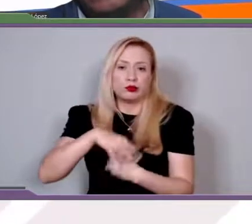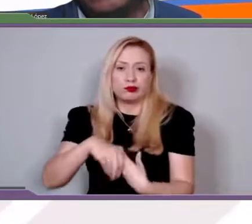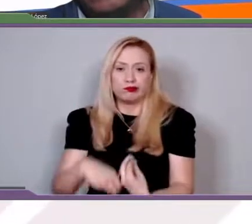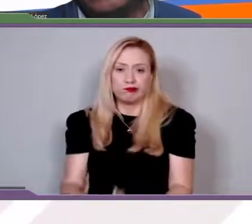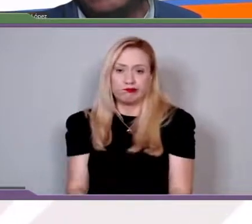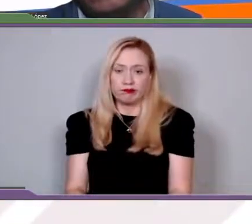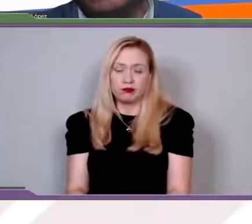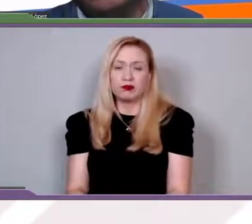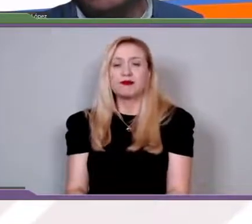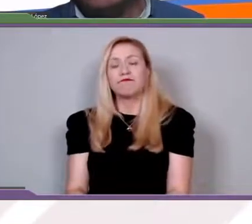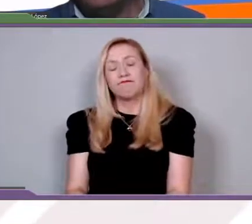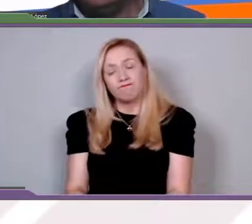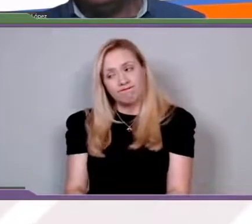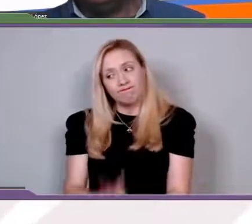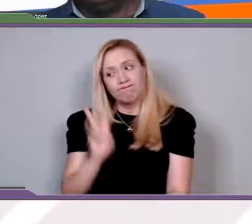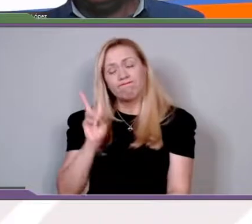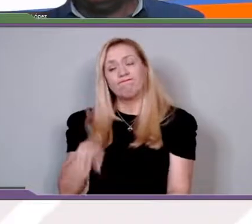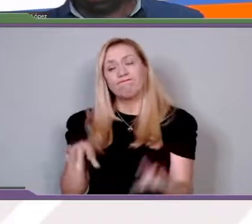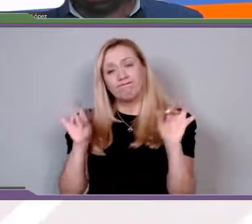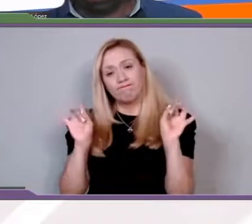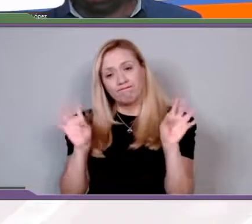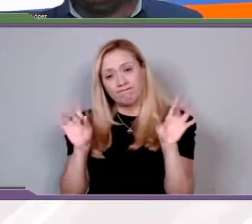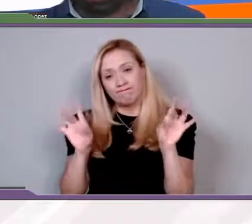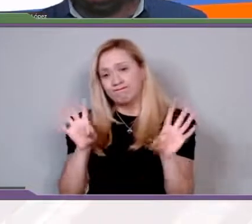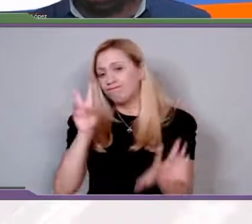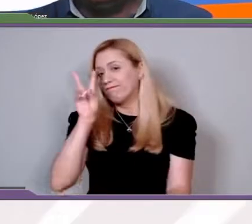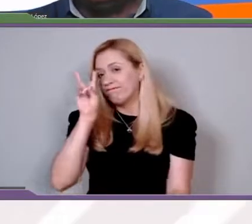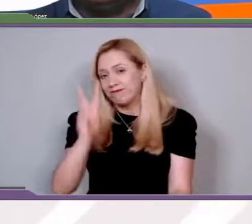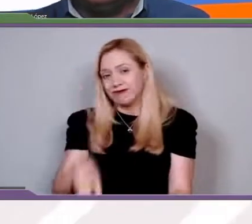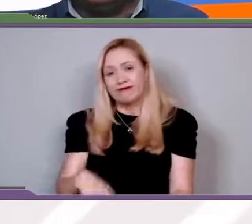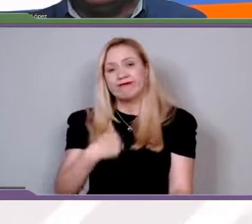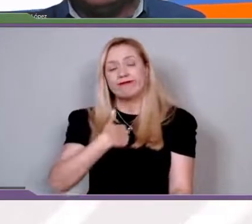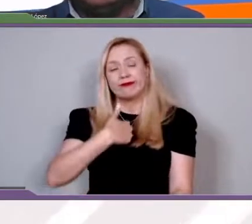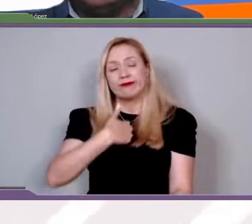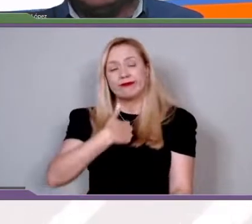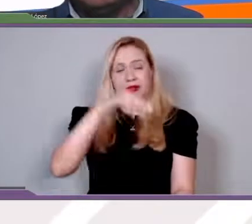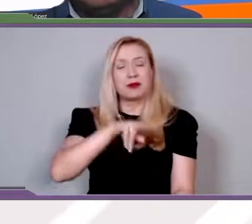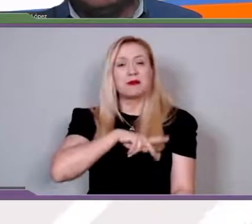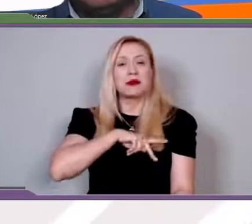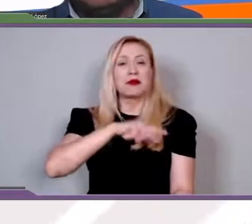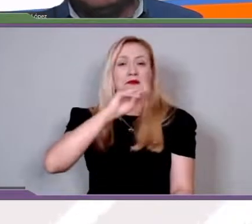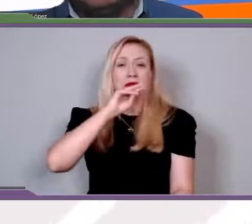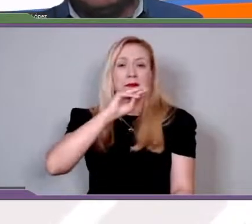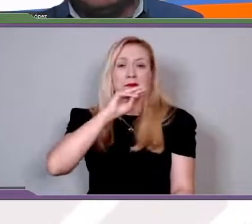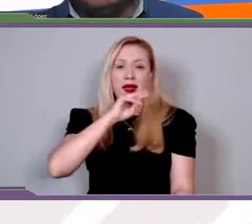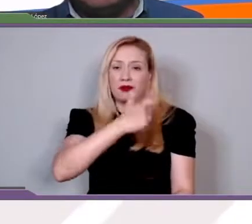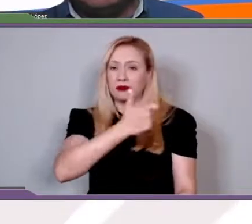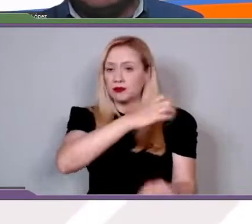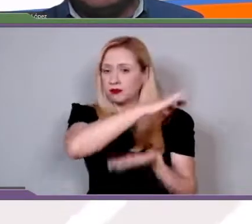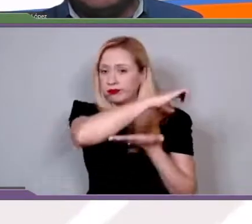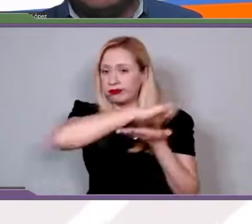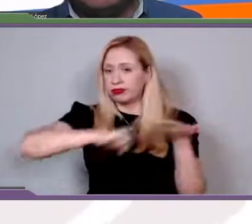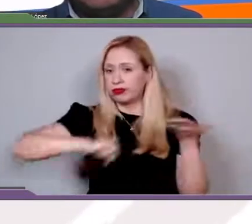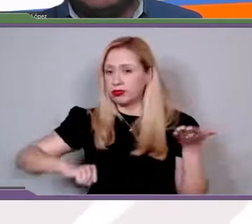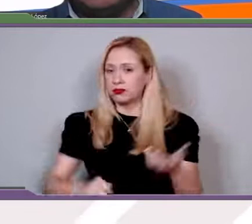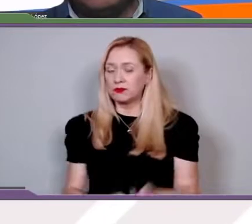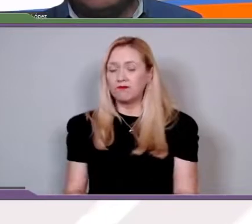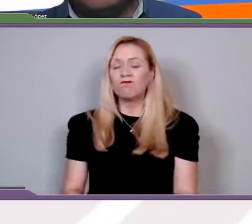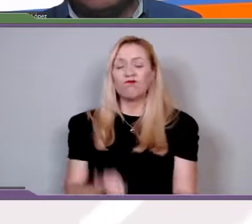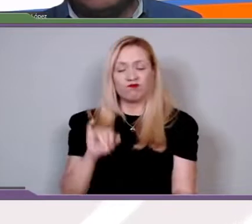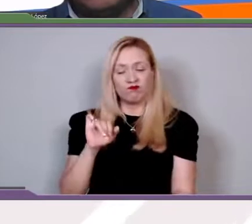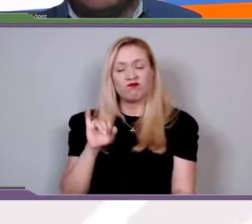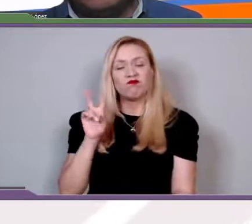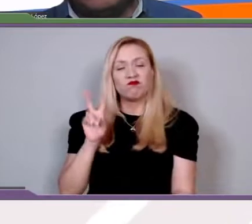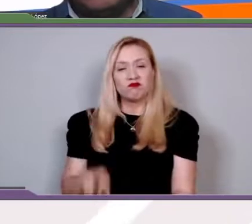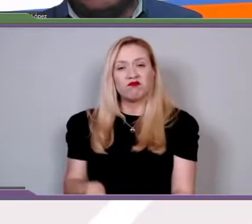Así es, Angelita, tengo otro caso cercano, igualito, le hicieron lo mismo a mi madre. Entonces, sí, sí, sí está sucediendo